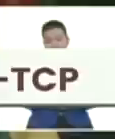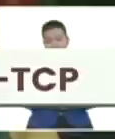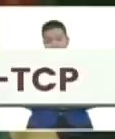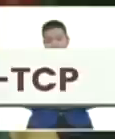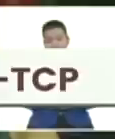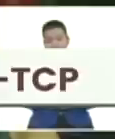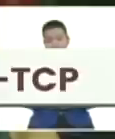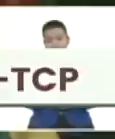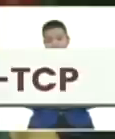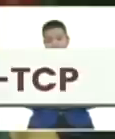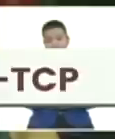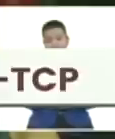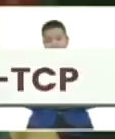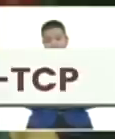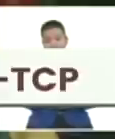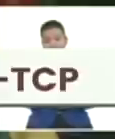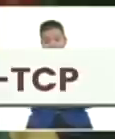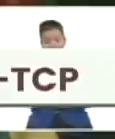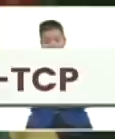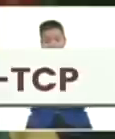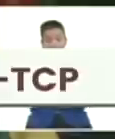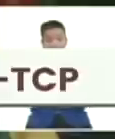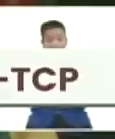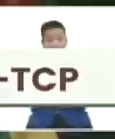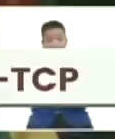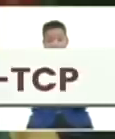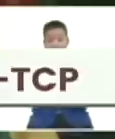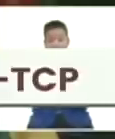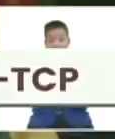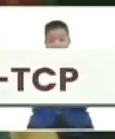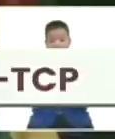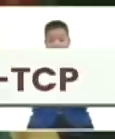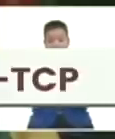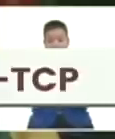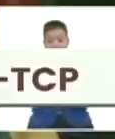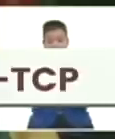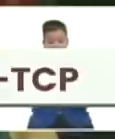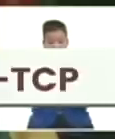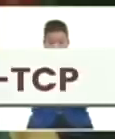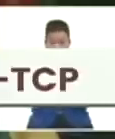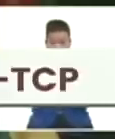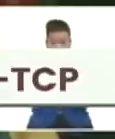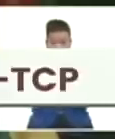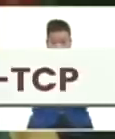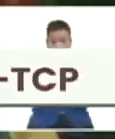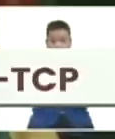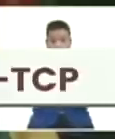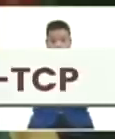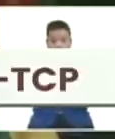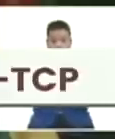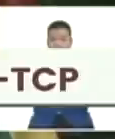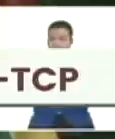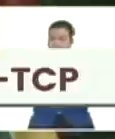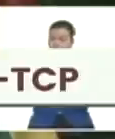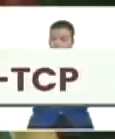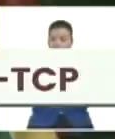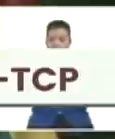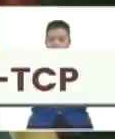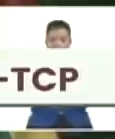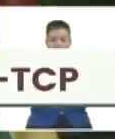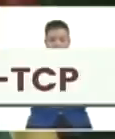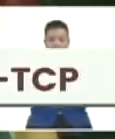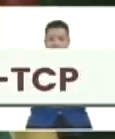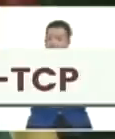En el marco del plan de trabajo post-pandemia del ALBA TSP, desde Bolivia continuaremos apostando por la solidaridad,